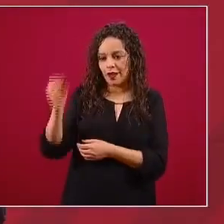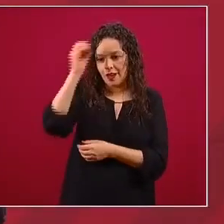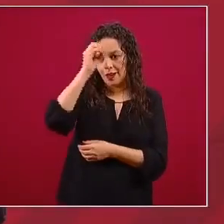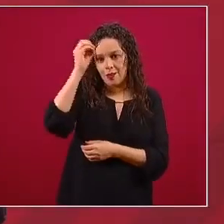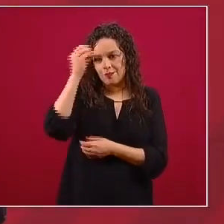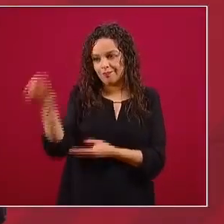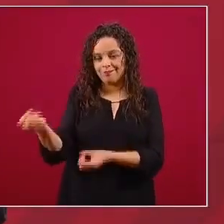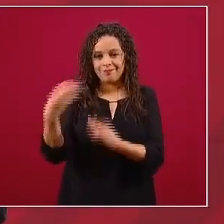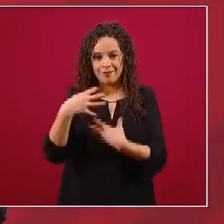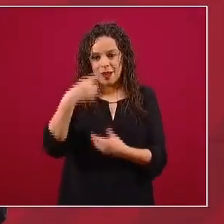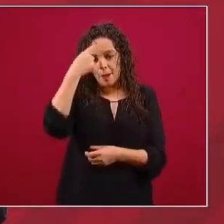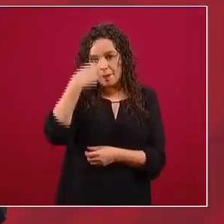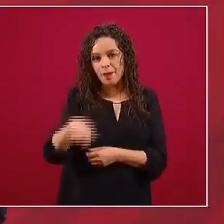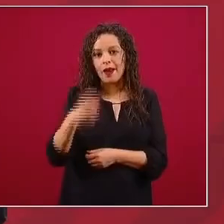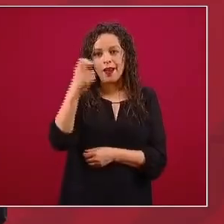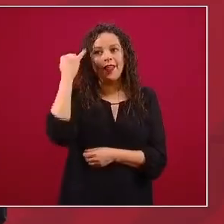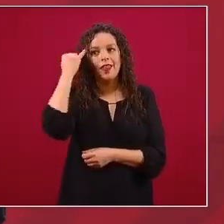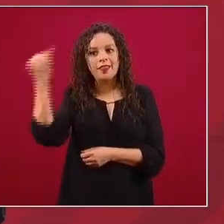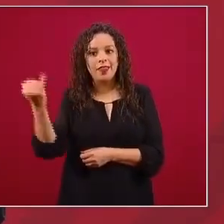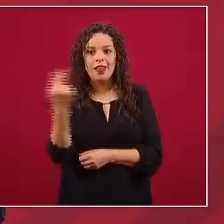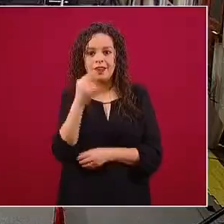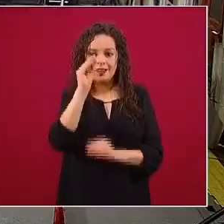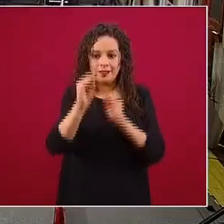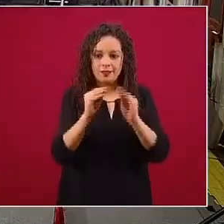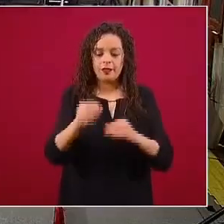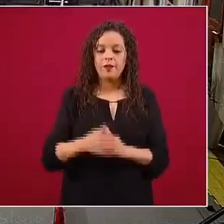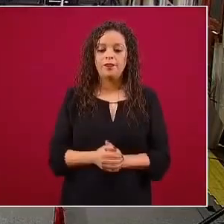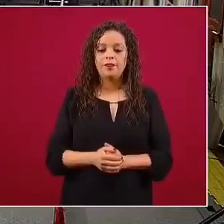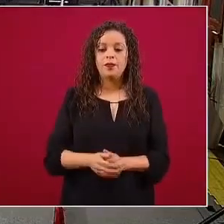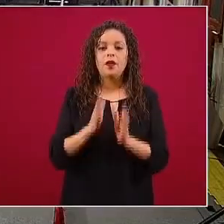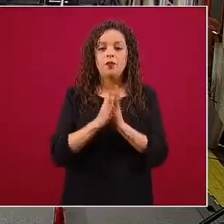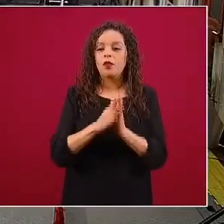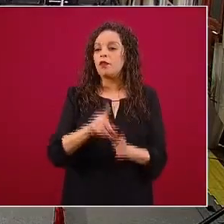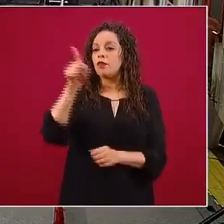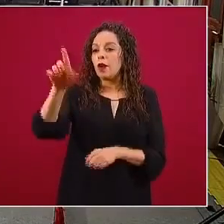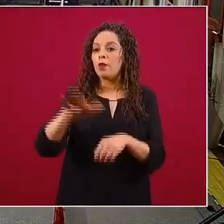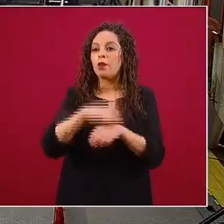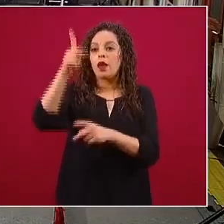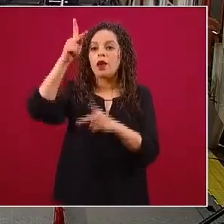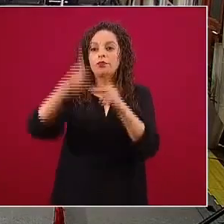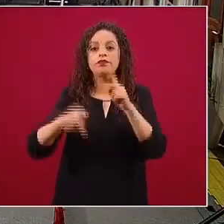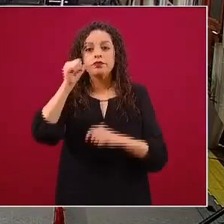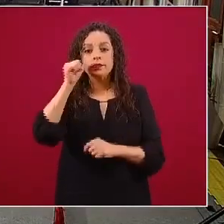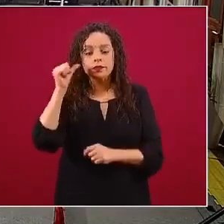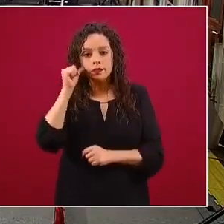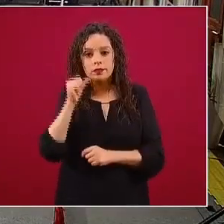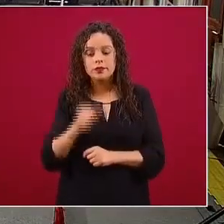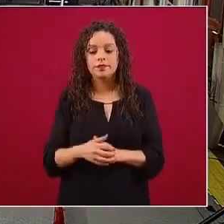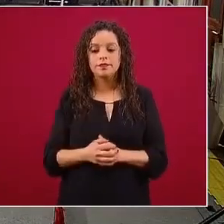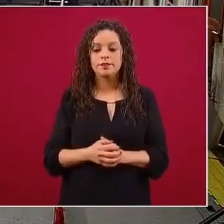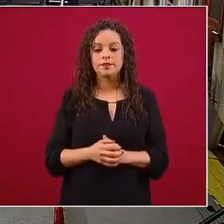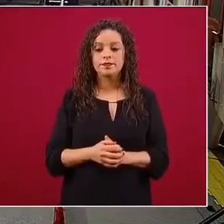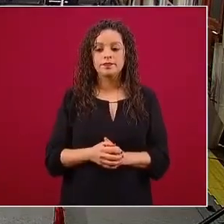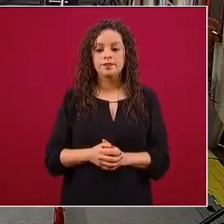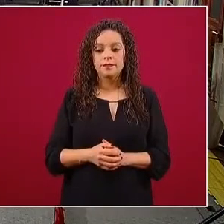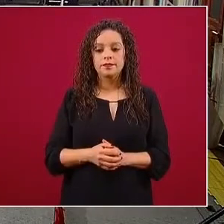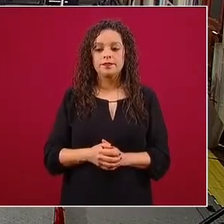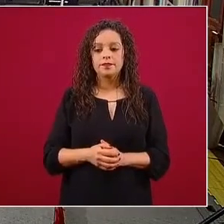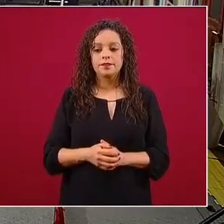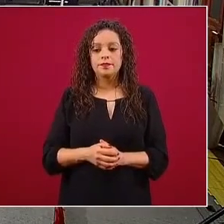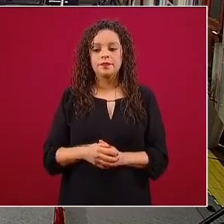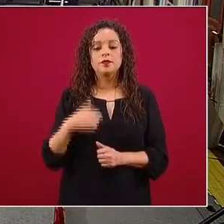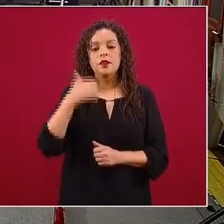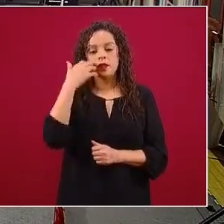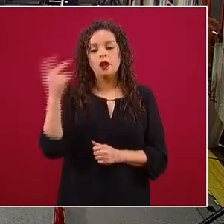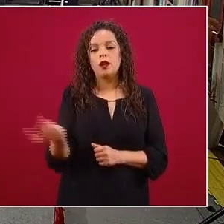en la pregunta. Vamos a darle paso a Araceli Aranday, que quedó pendiente ayer. Nos regresamos por acá y luego de este lado y de este lado. Gracias. Preguntarle,